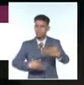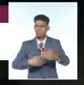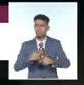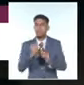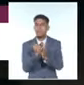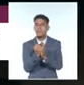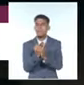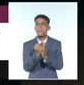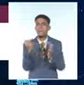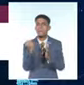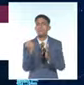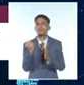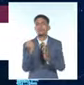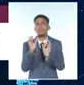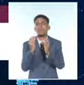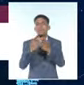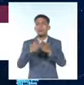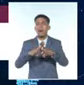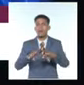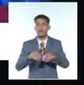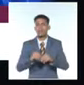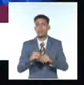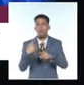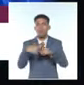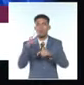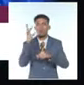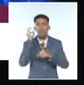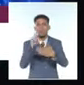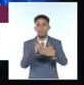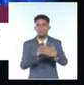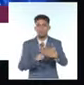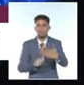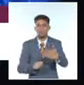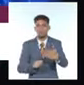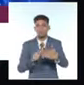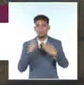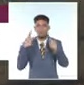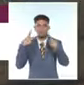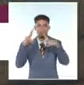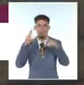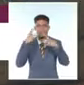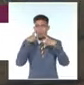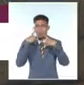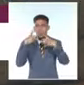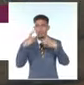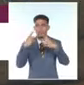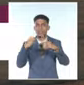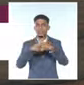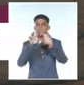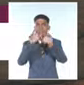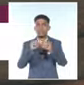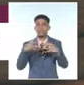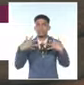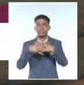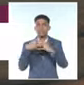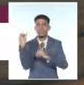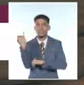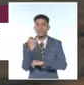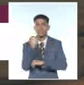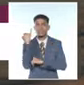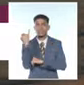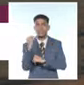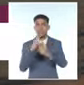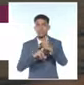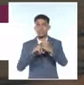Paz, Adolfo Pérez Esquivel, la escritora Estela Caloni, el politólogo Atilio Borón y el secretario de Relaciones Internacionales del